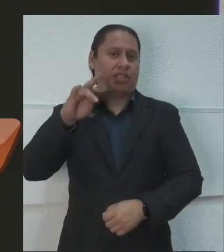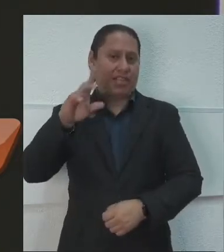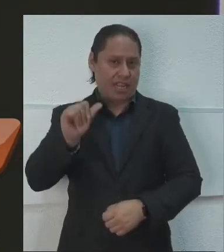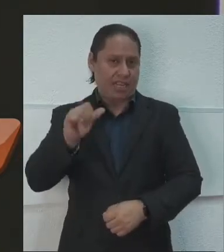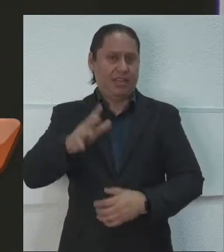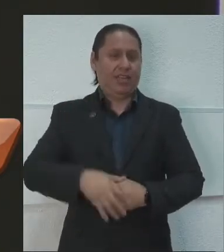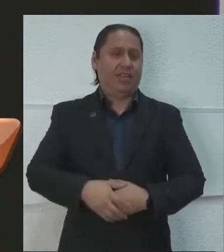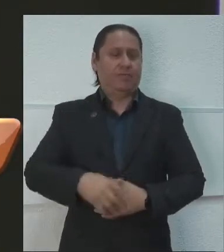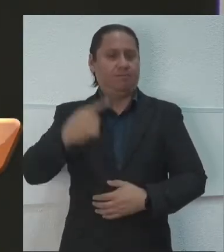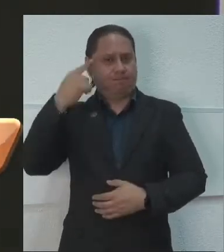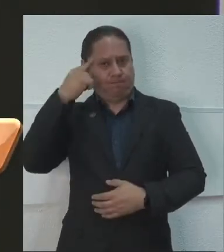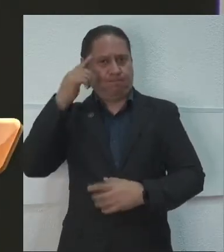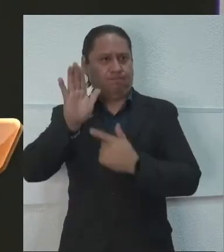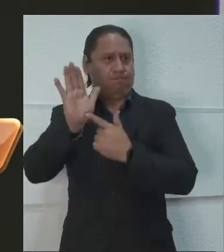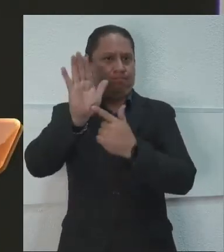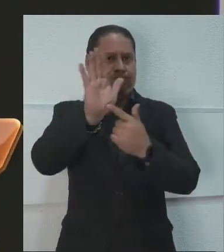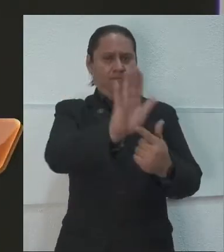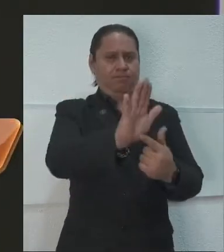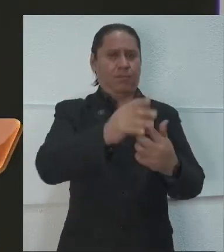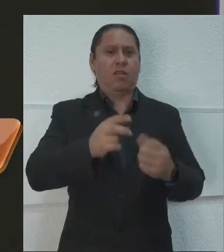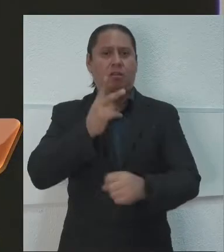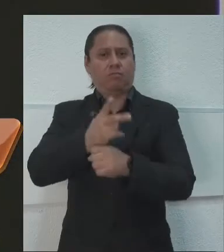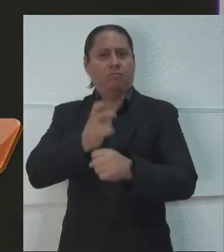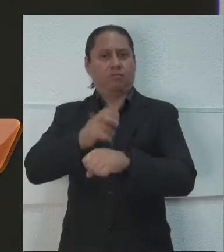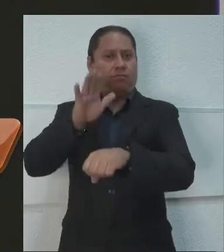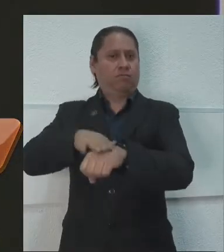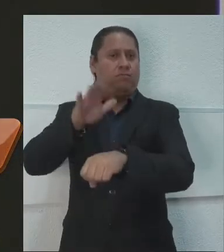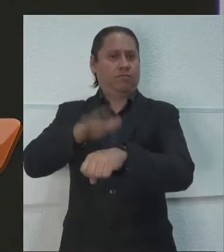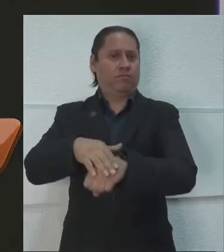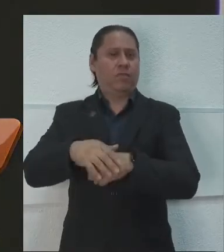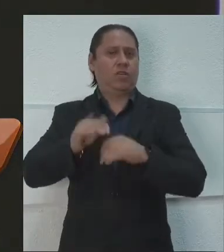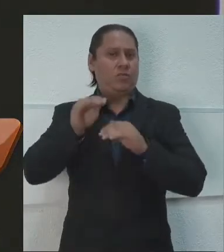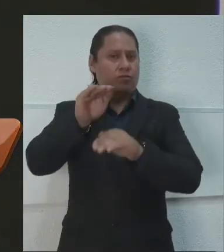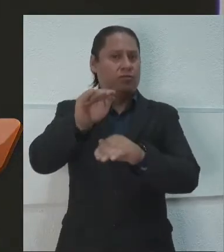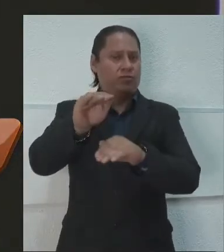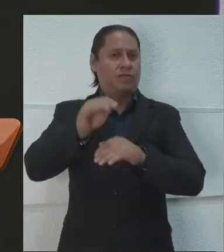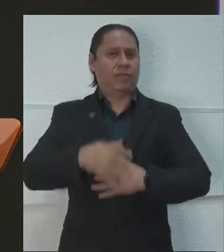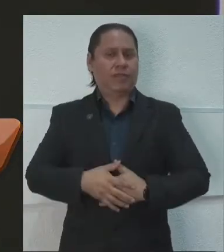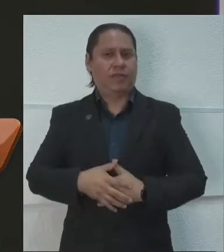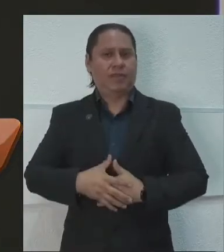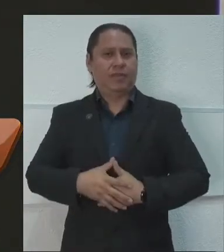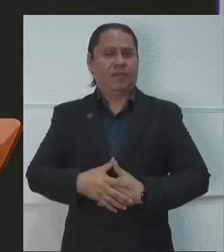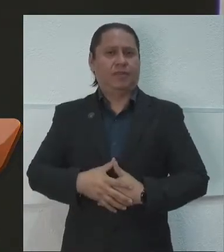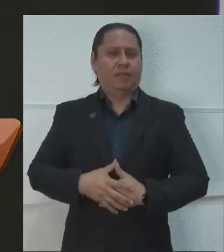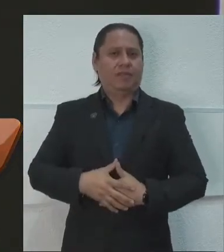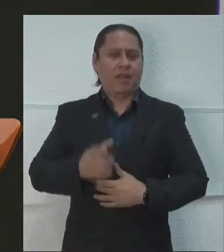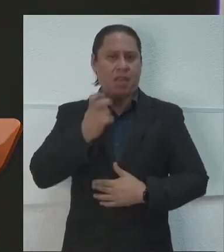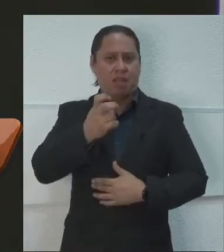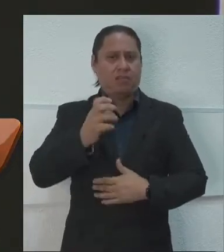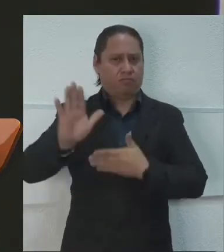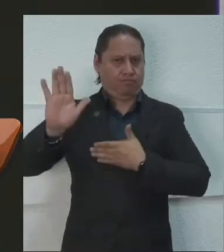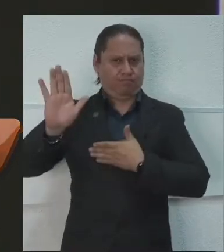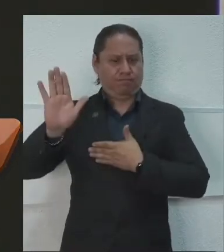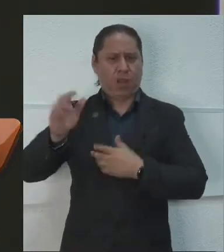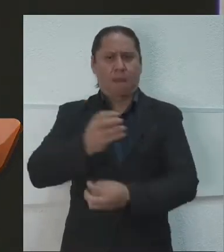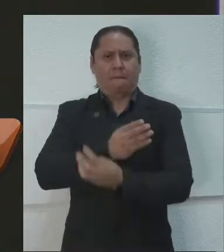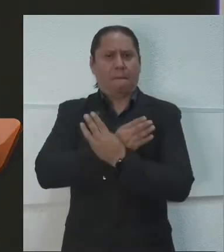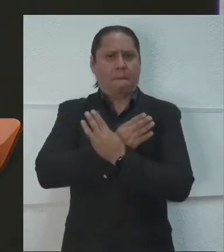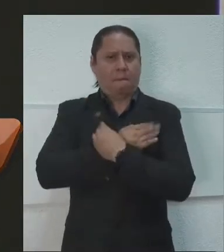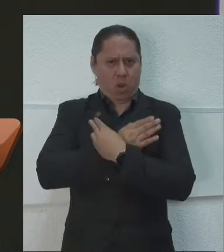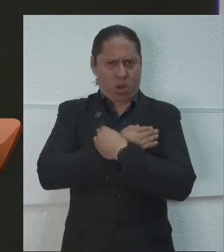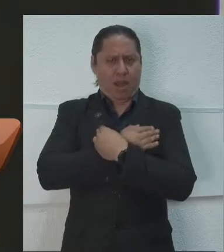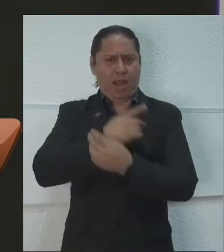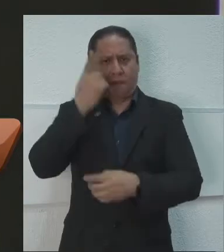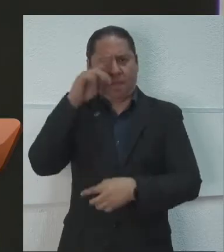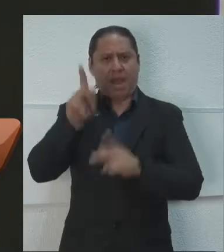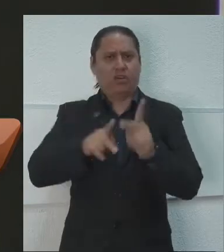quien tuvo a bien presentar este punto de exhorto, y que sobre todo este compromiso moral que tenemos para con